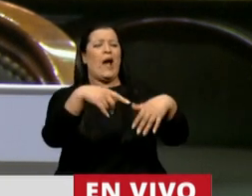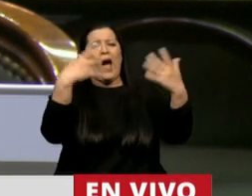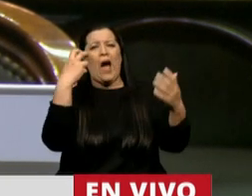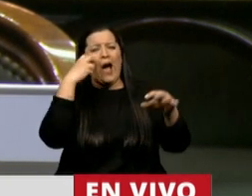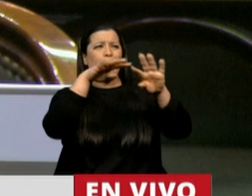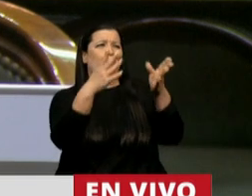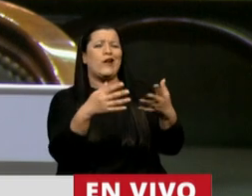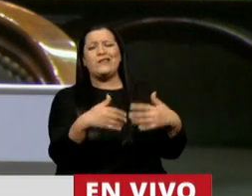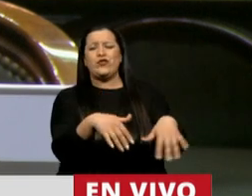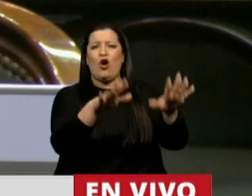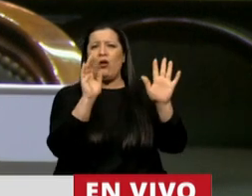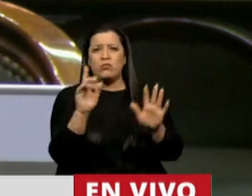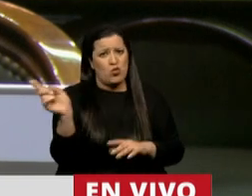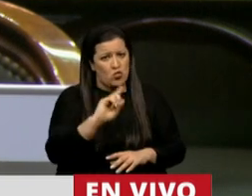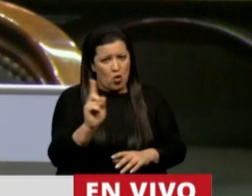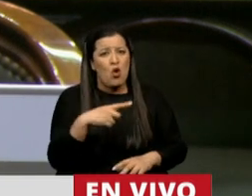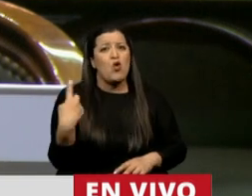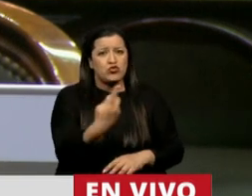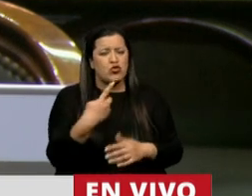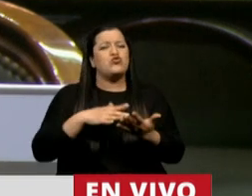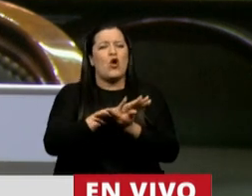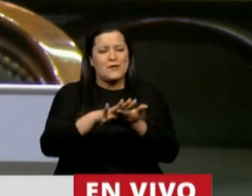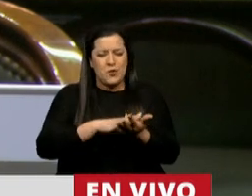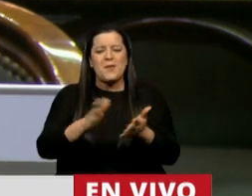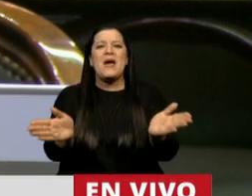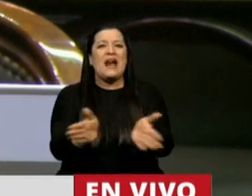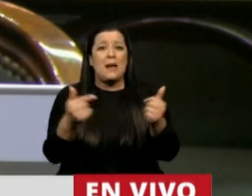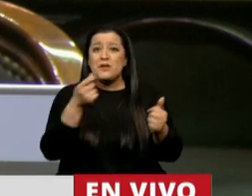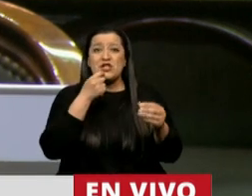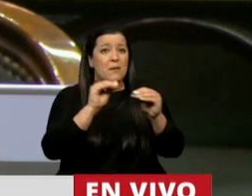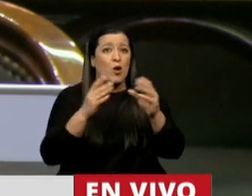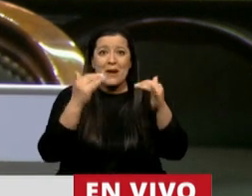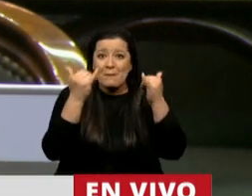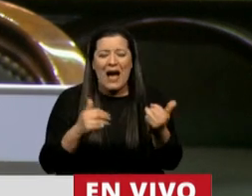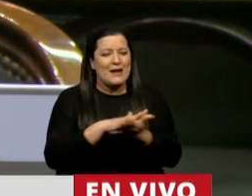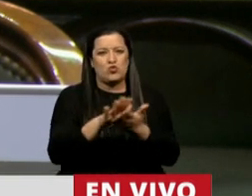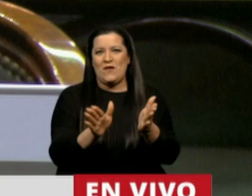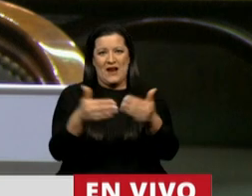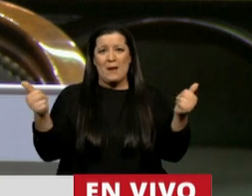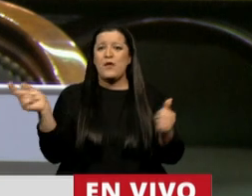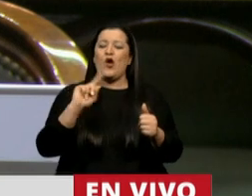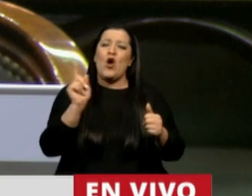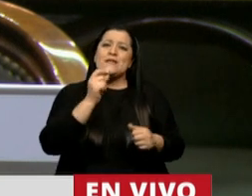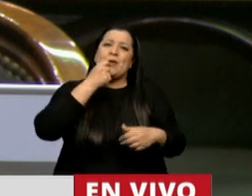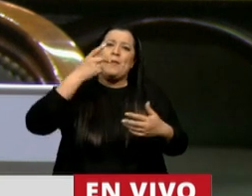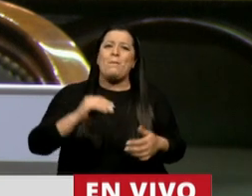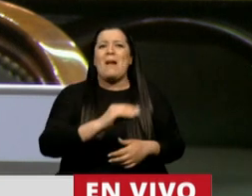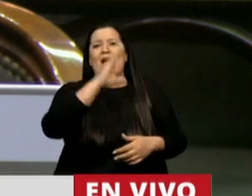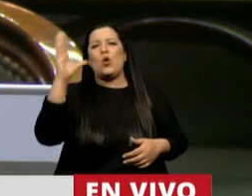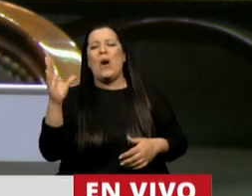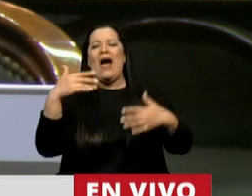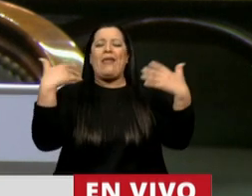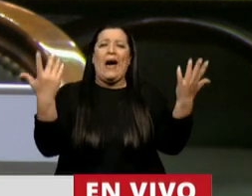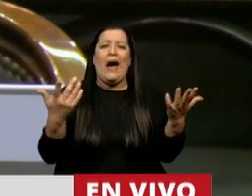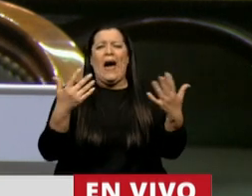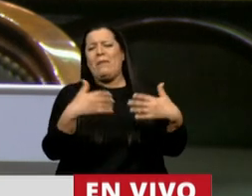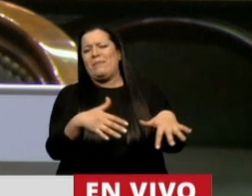carga sino que resolvemos rápidamente un problema que se entienda bien no es que a la madrugada alivianamos la